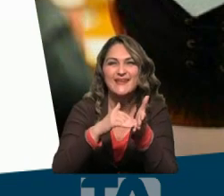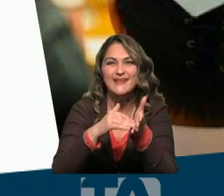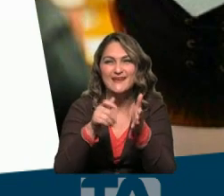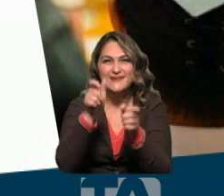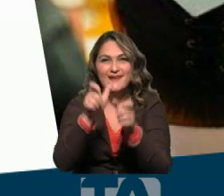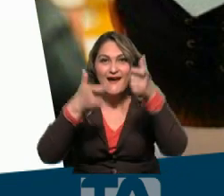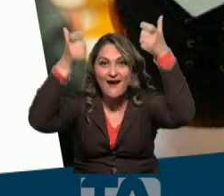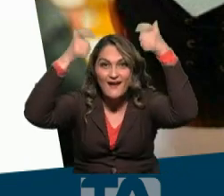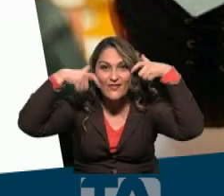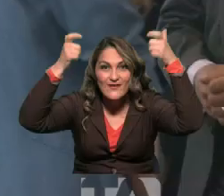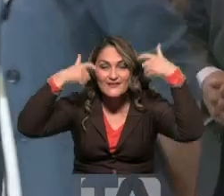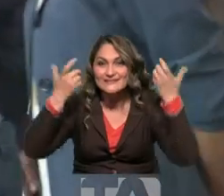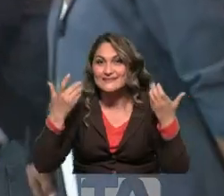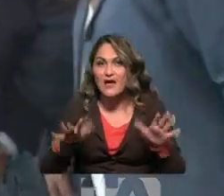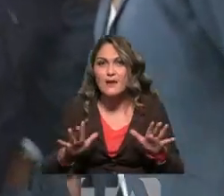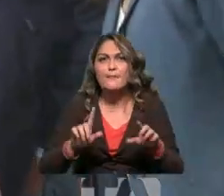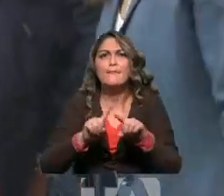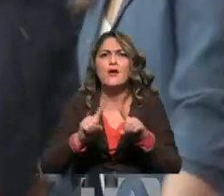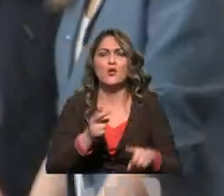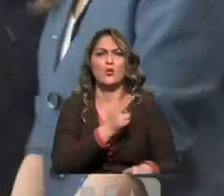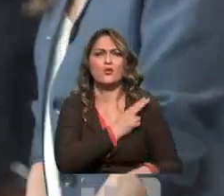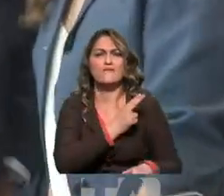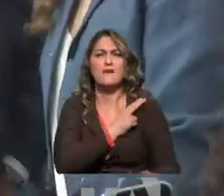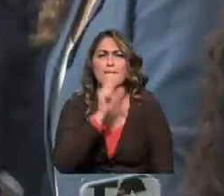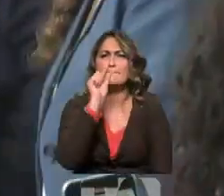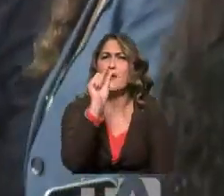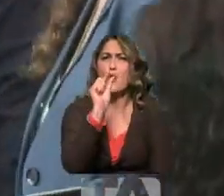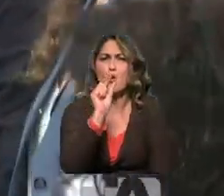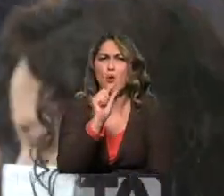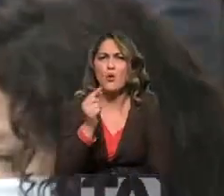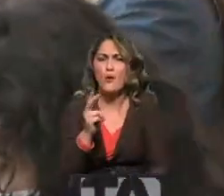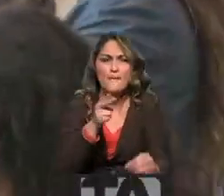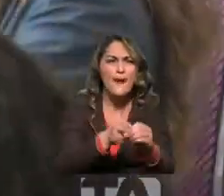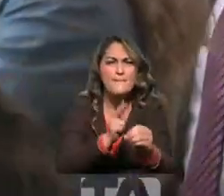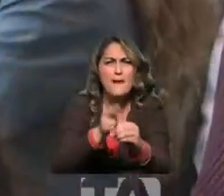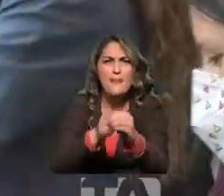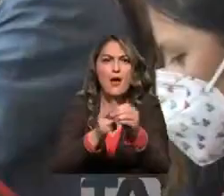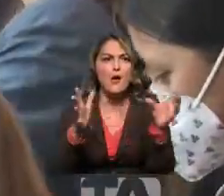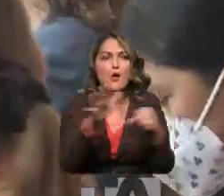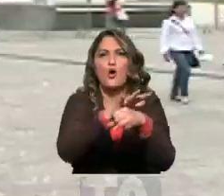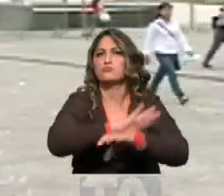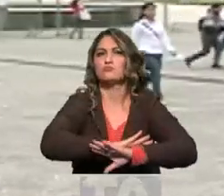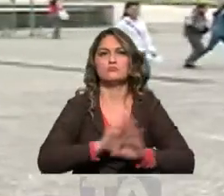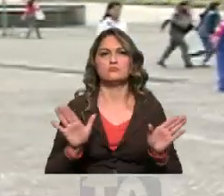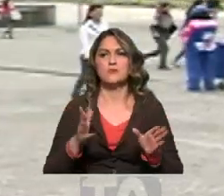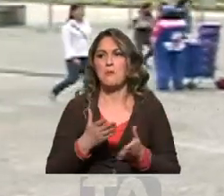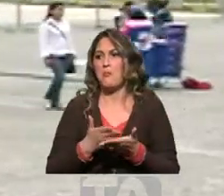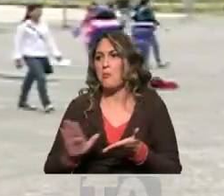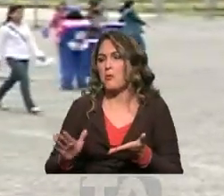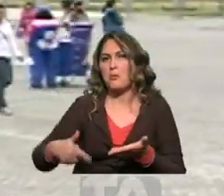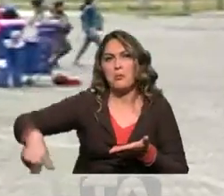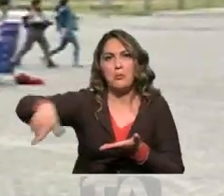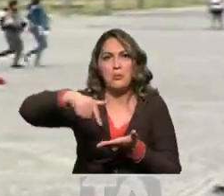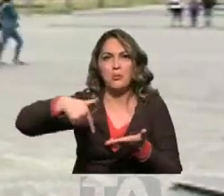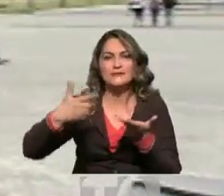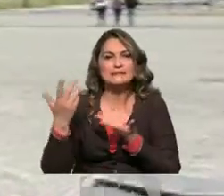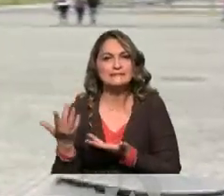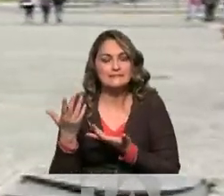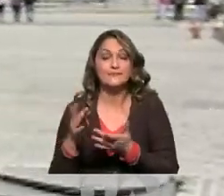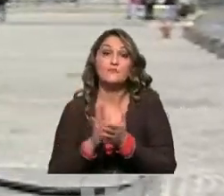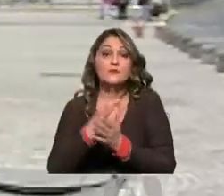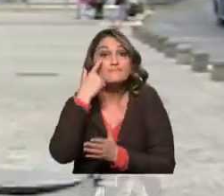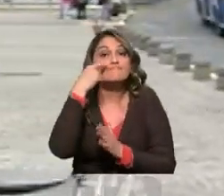las instituciones de educación superior de allí que anunció que la próxima semana acudirá personalmente a la asamblea nacional para entregar el proyecto de